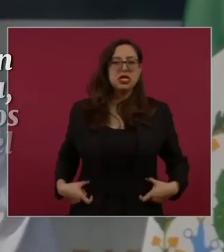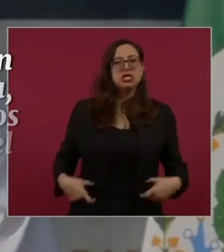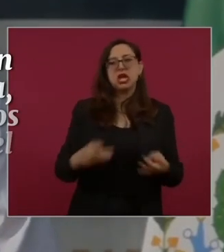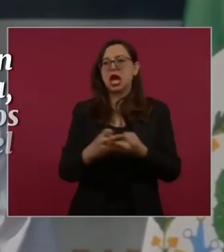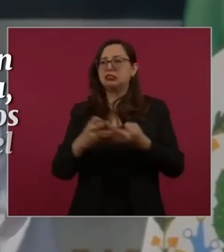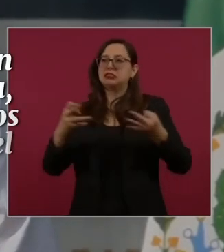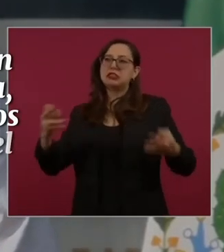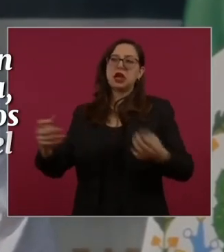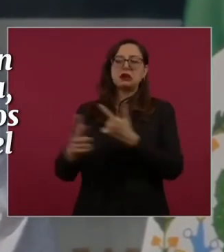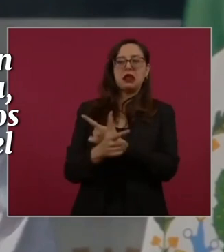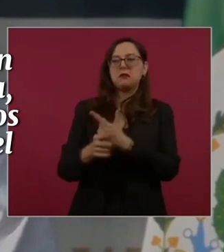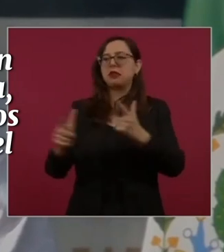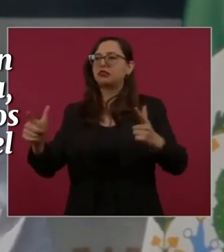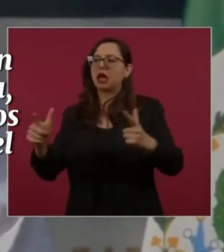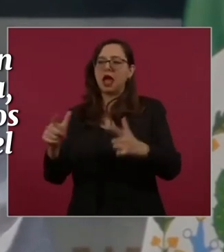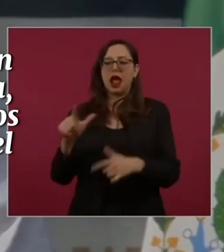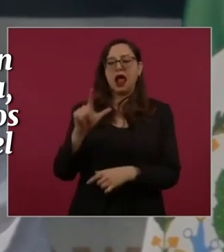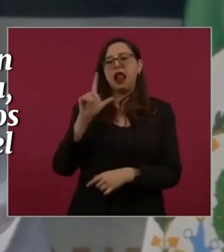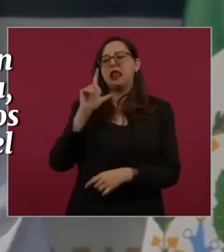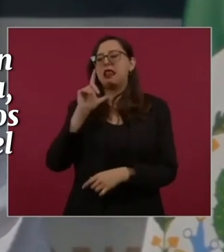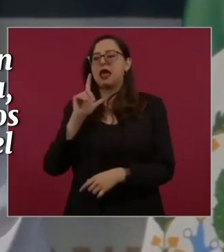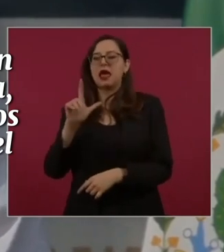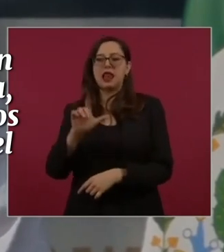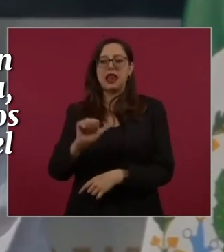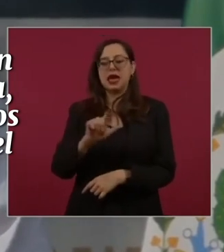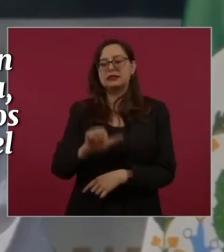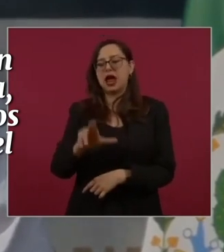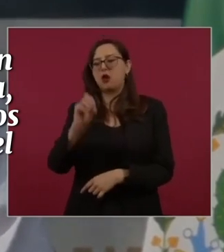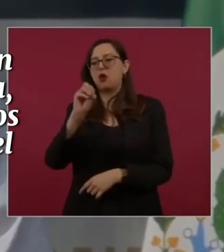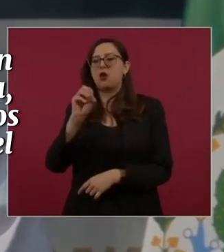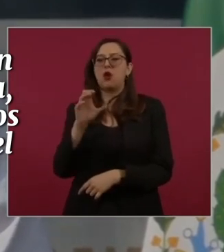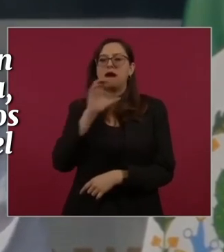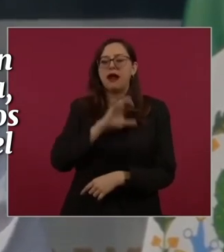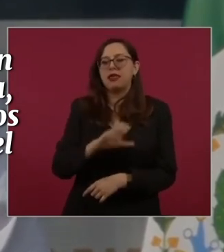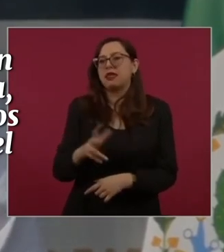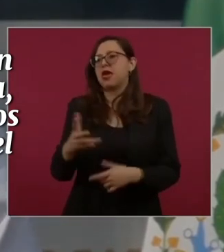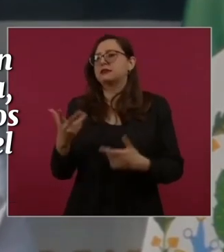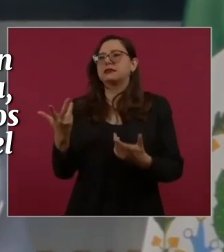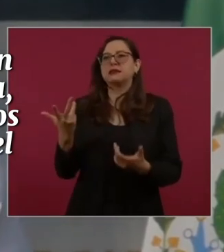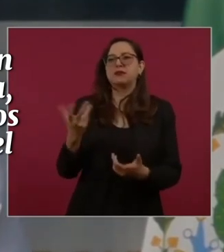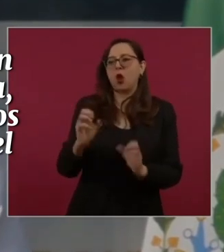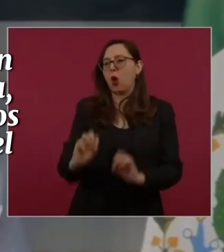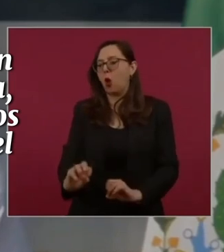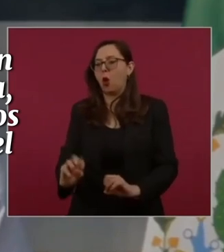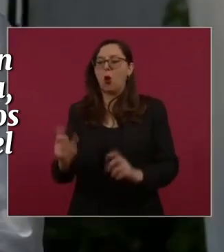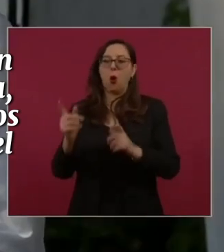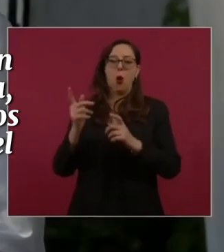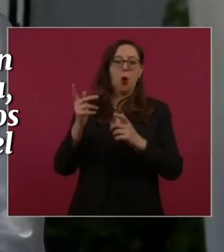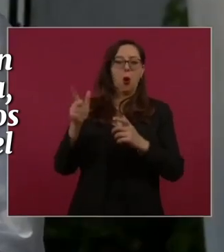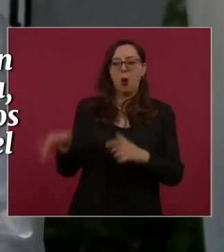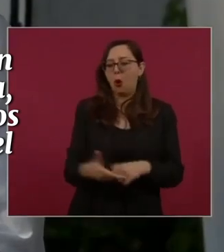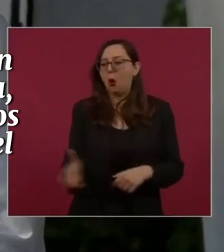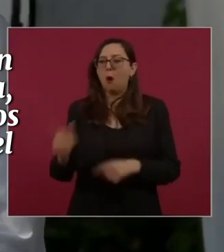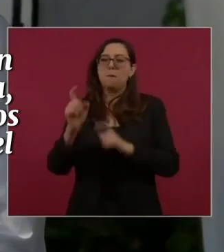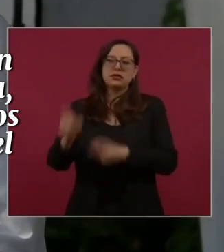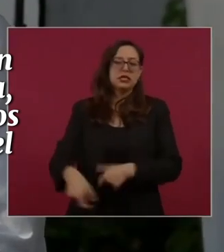fuero federal han bajado un 27.3%. De igual forma, en coordinación con los gobiernos estatales, se ha logrado